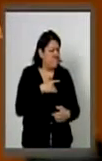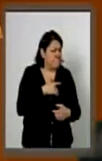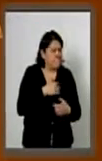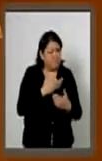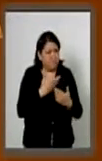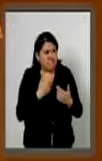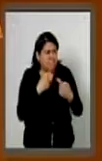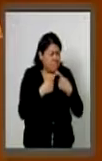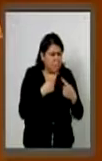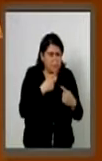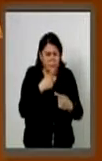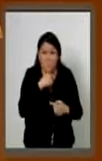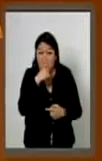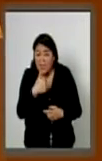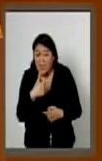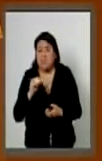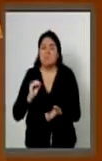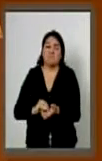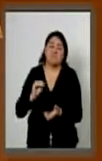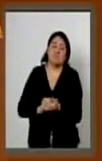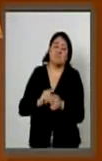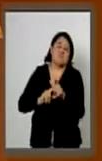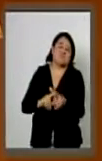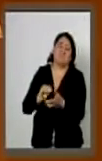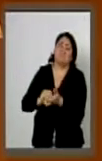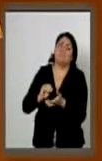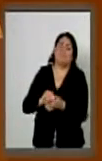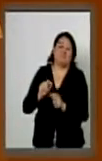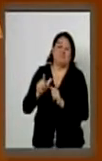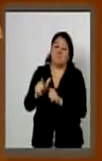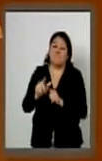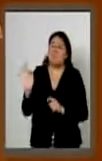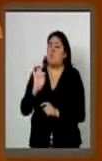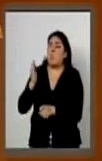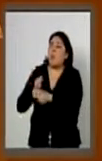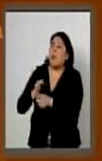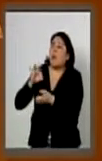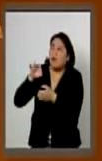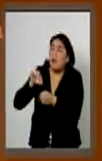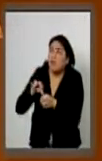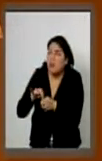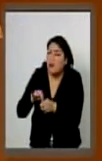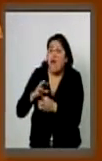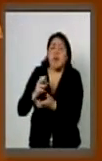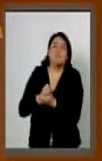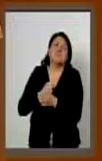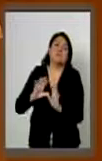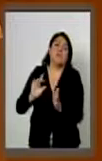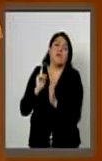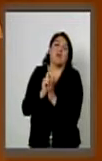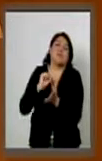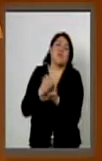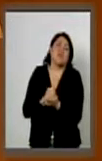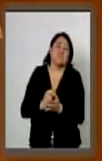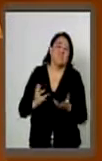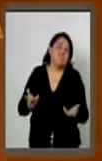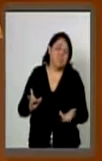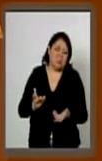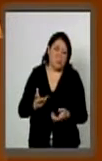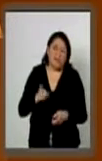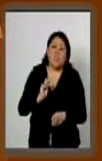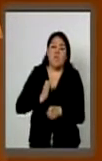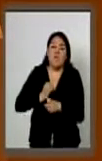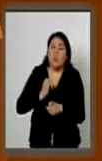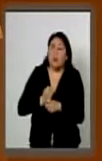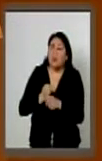esto va a seguir pasando, señores. Y obviamente van a votar y se va a ganar. Pero aquí es qué es lo que